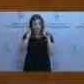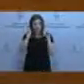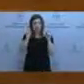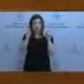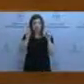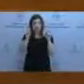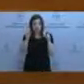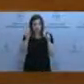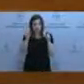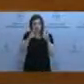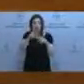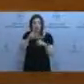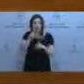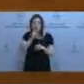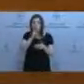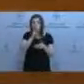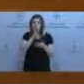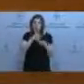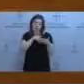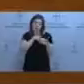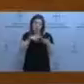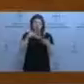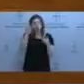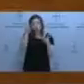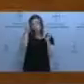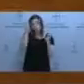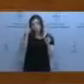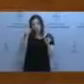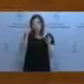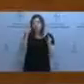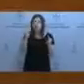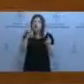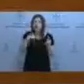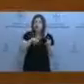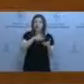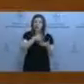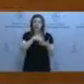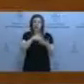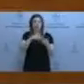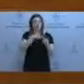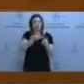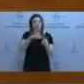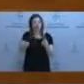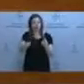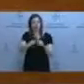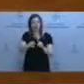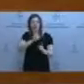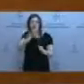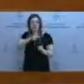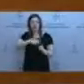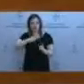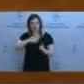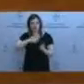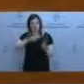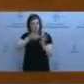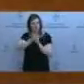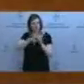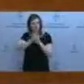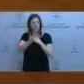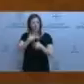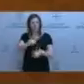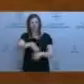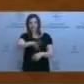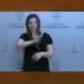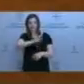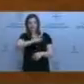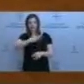mediante parámetros objetivos, por lo tanto, iremos desgajando cada uno de estos parámetros objetivos, como hice en mi intervención, lo que pasa que entiendo que no quería responder a